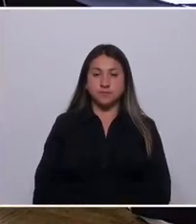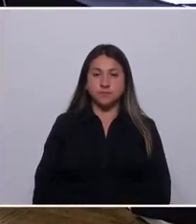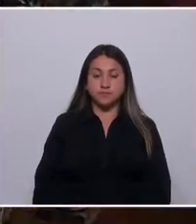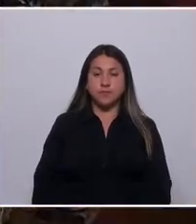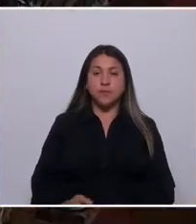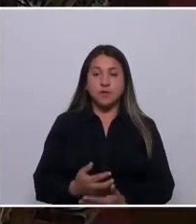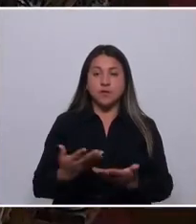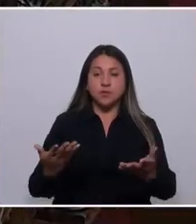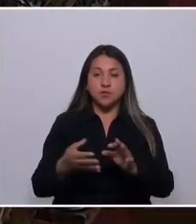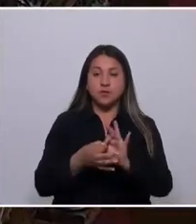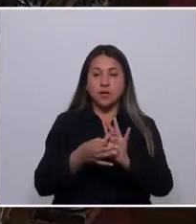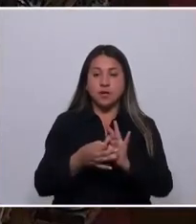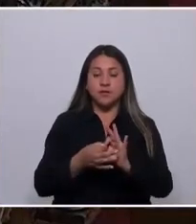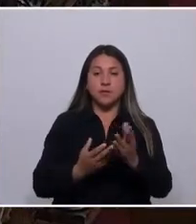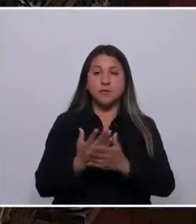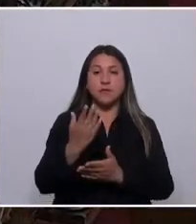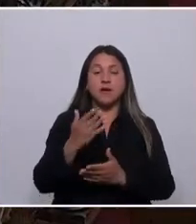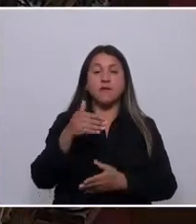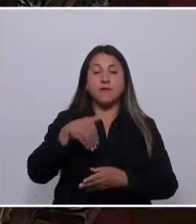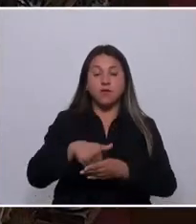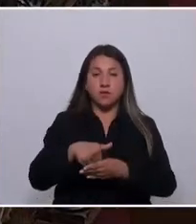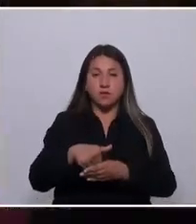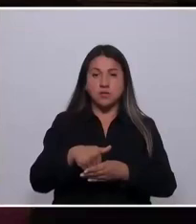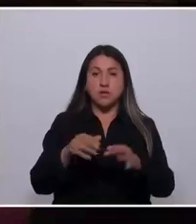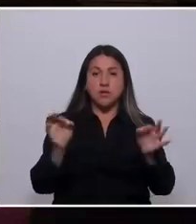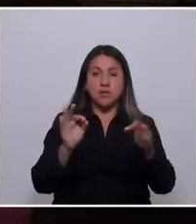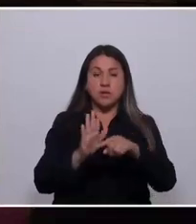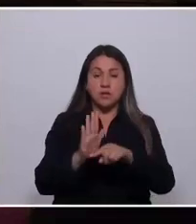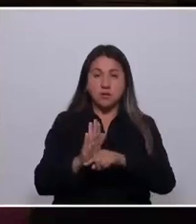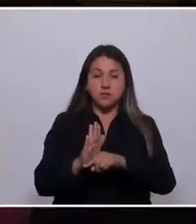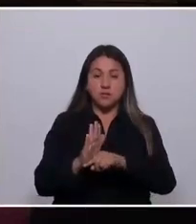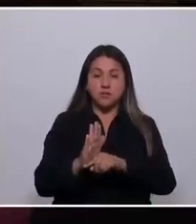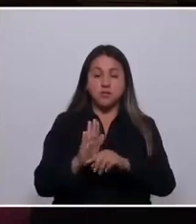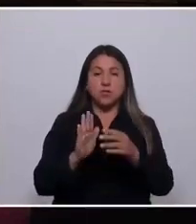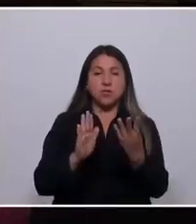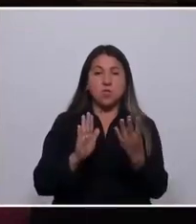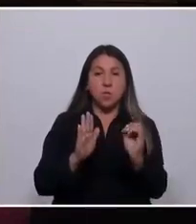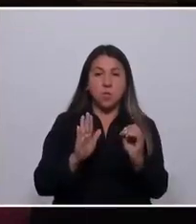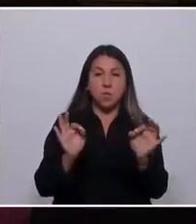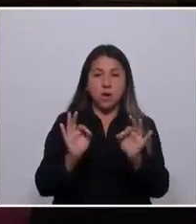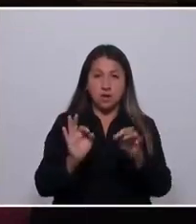Muchas gracias. En votación, la indicación número 40.